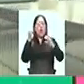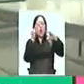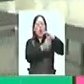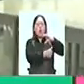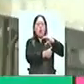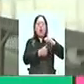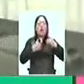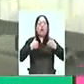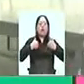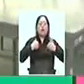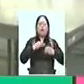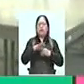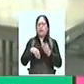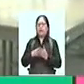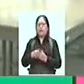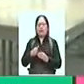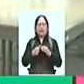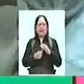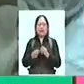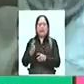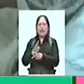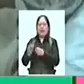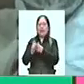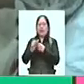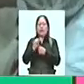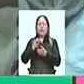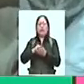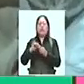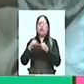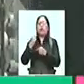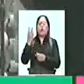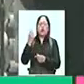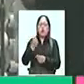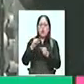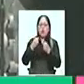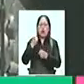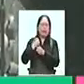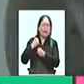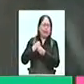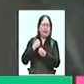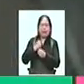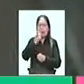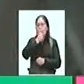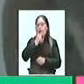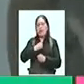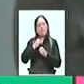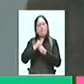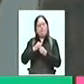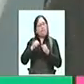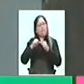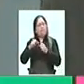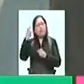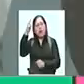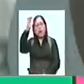dificultades logísticas, de transporte, etcétera, hubo un sector que se sacrificó, que apostó, que trabajó por el país